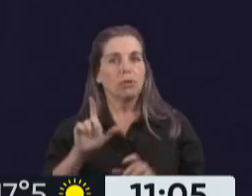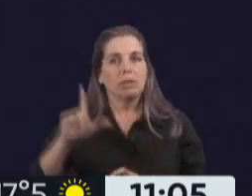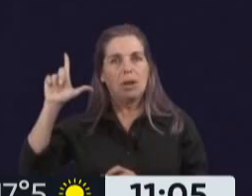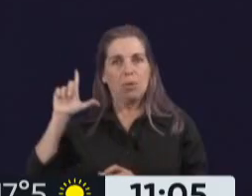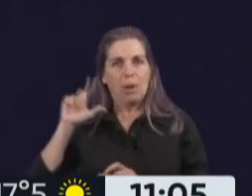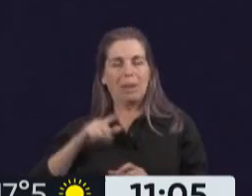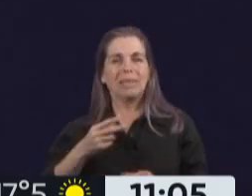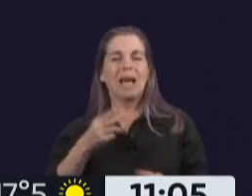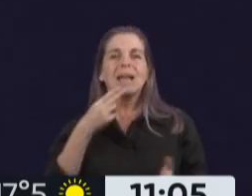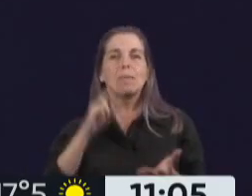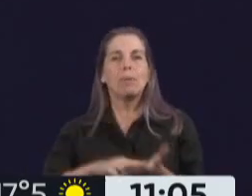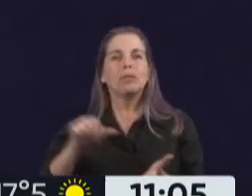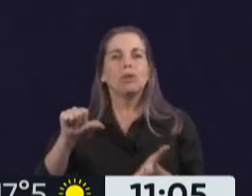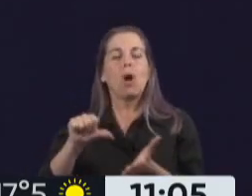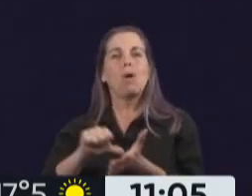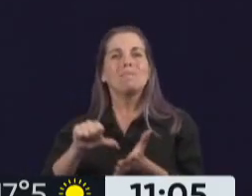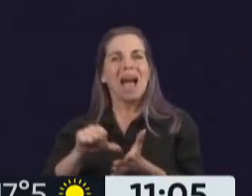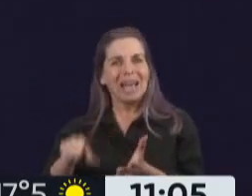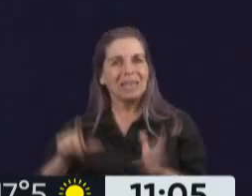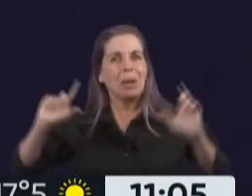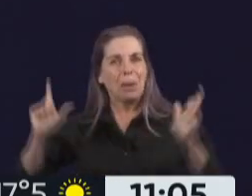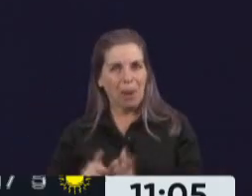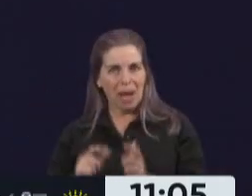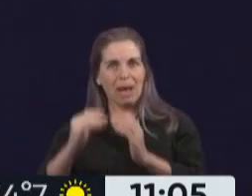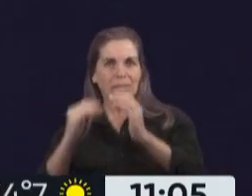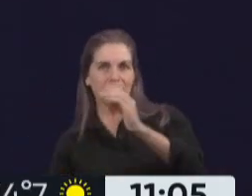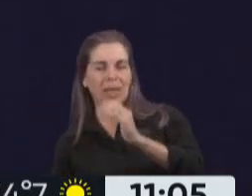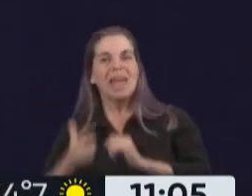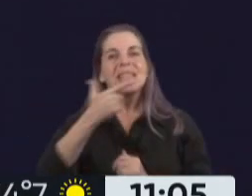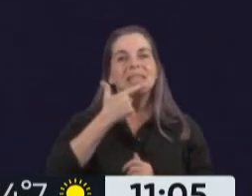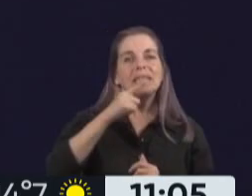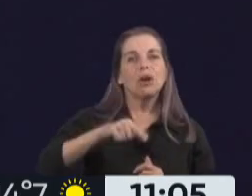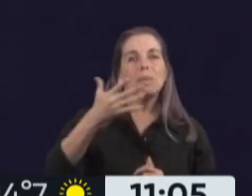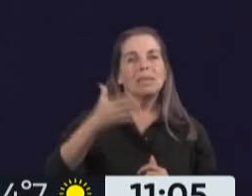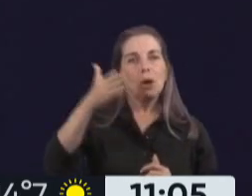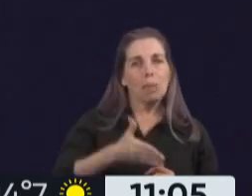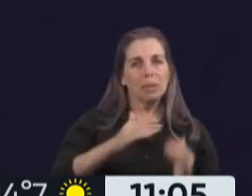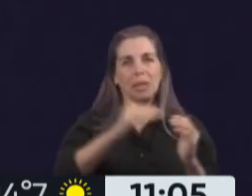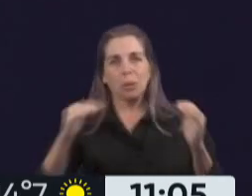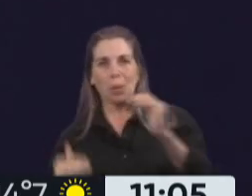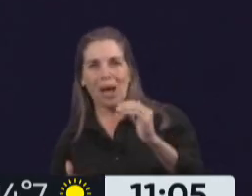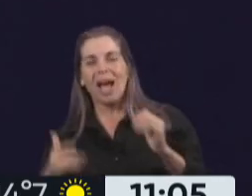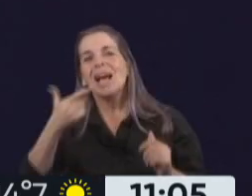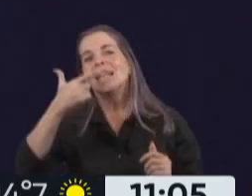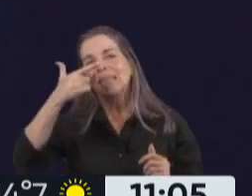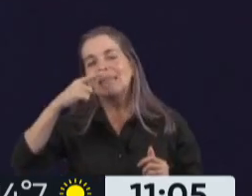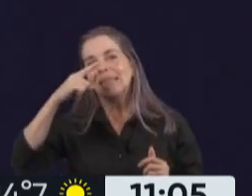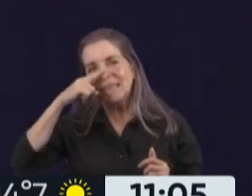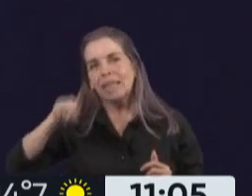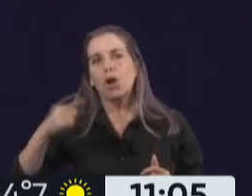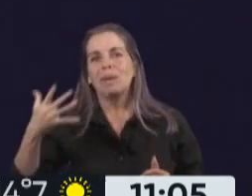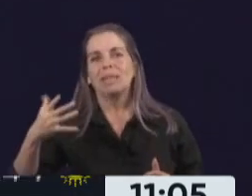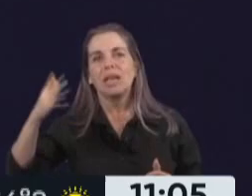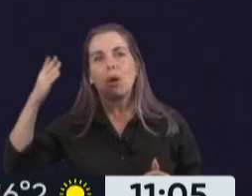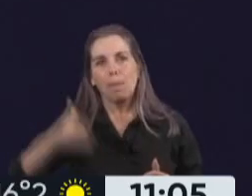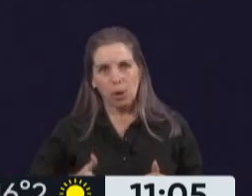país, este impuesto transitorio eternizado por la política bajó del 17,5% al 7,5% para la